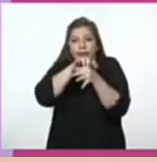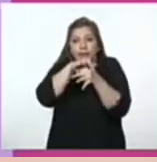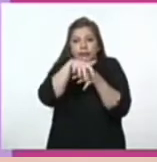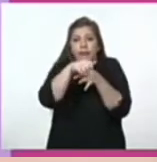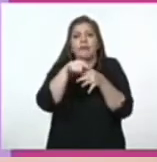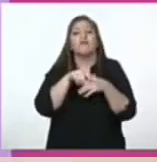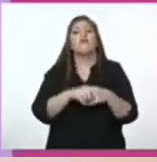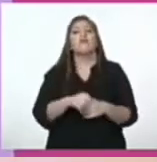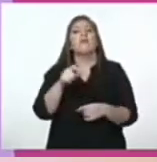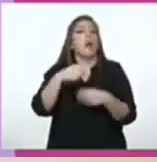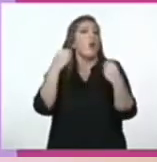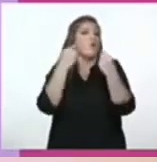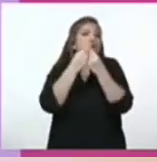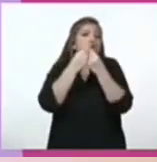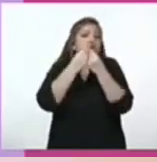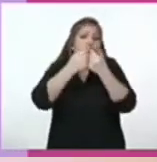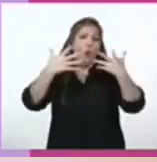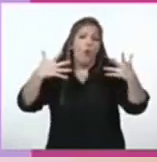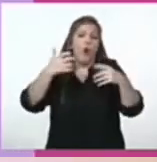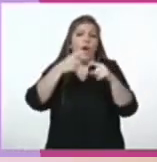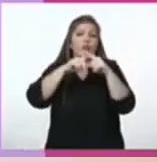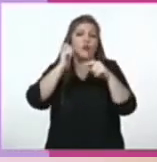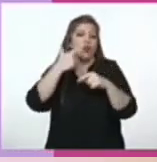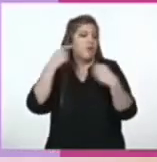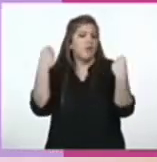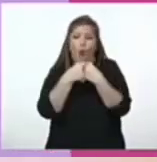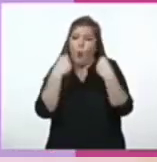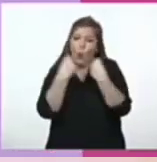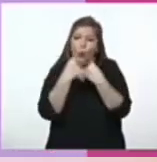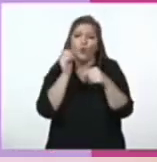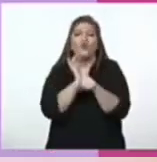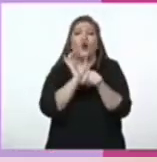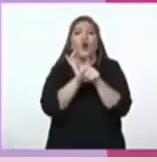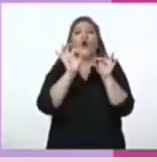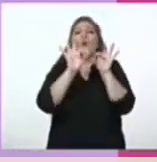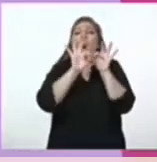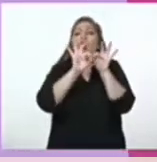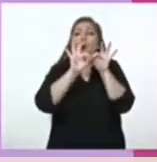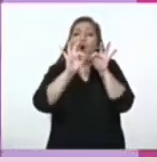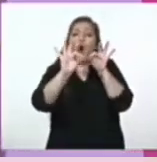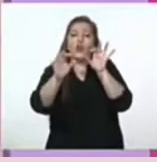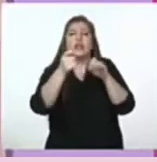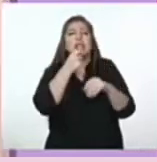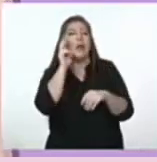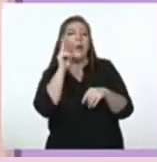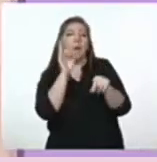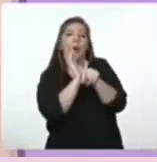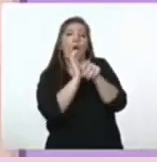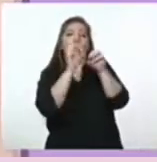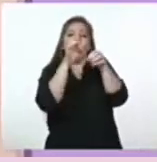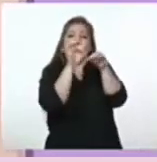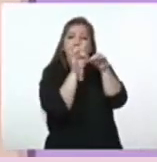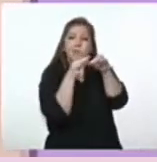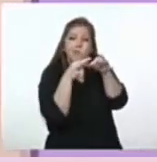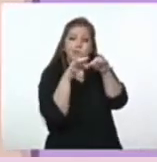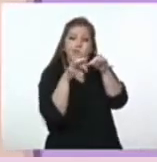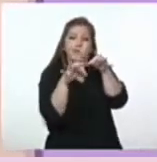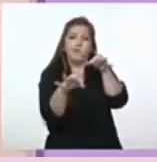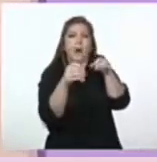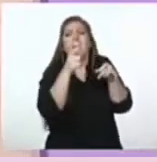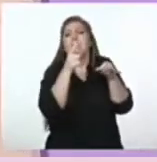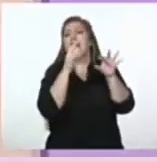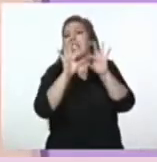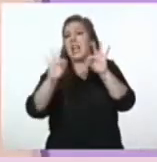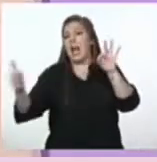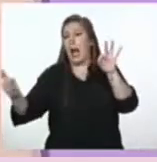por cientos y cientos de axones, formando como una especie de cordón. De hecho, si lo vemos, es como una especie de cordón. Pareciera como que es un cable,